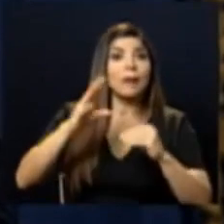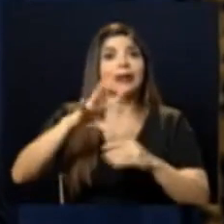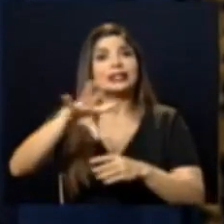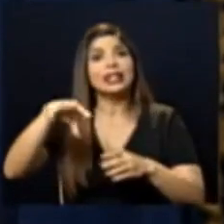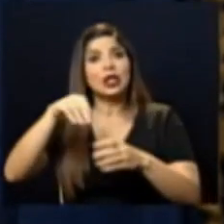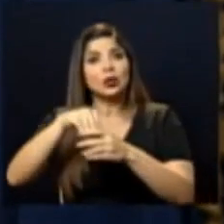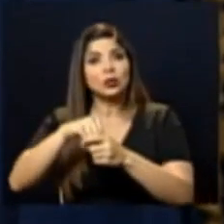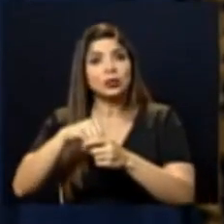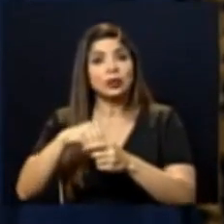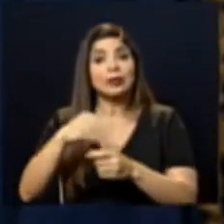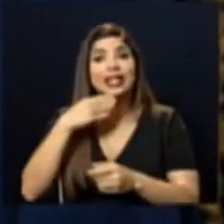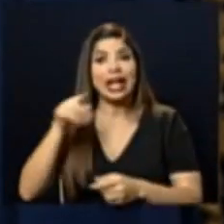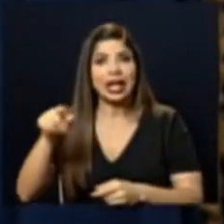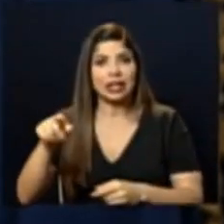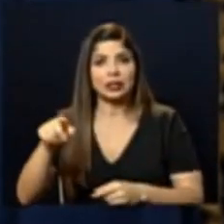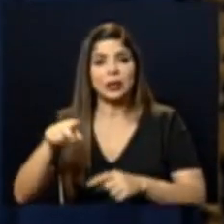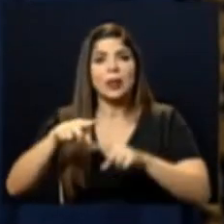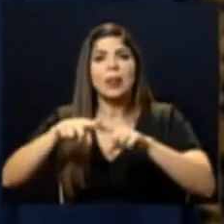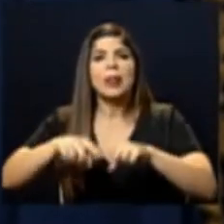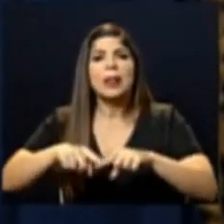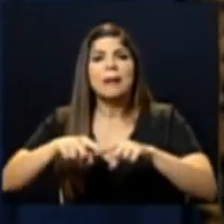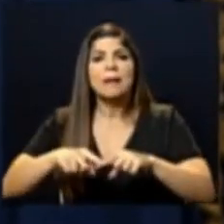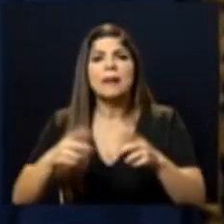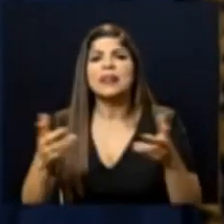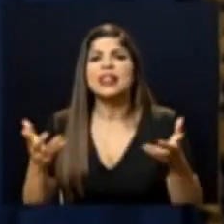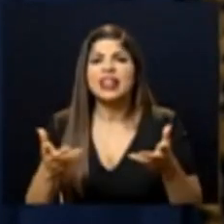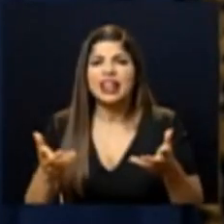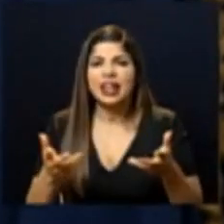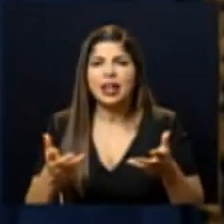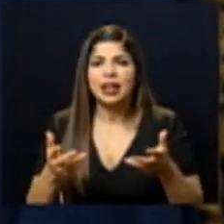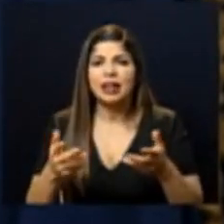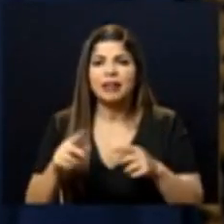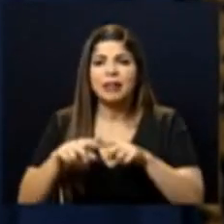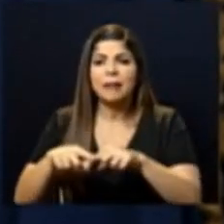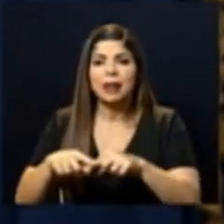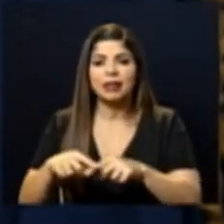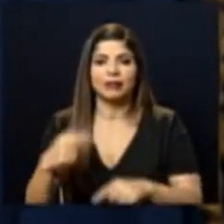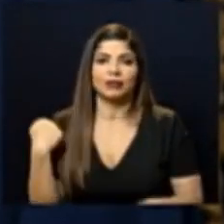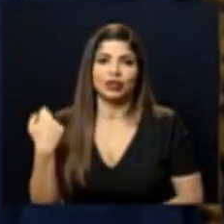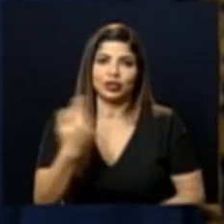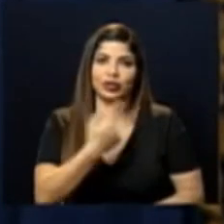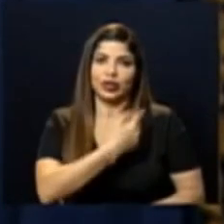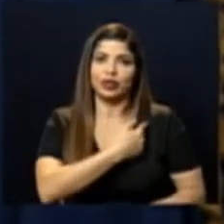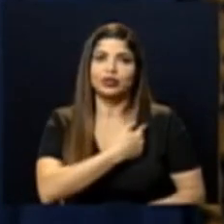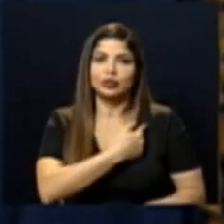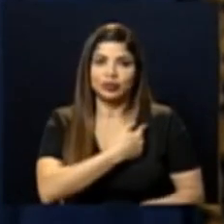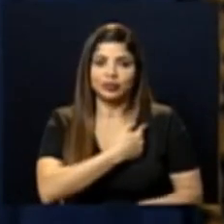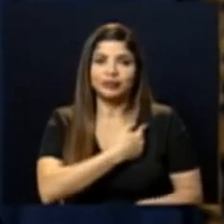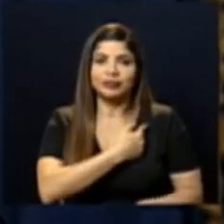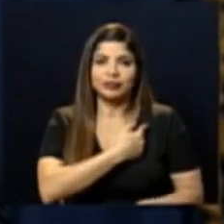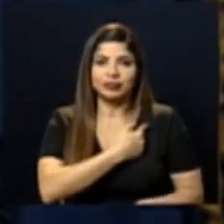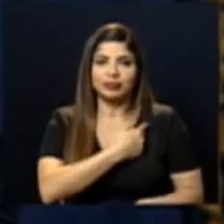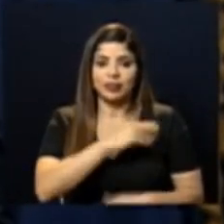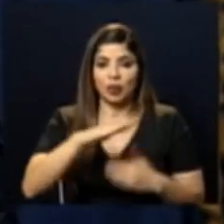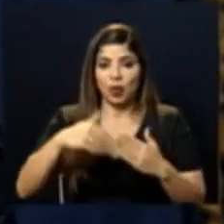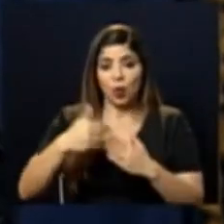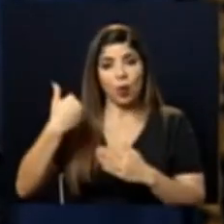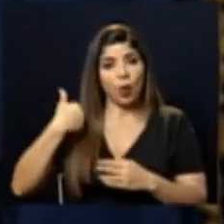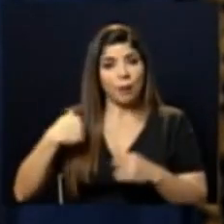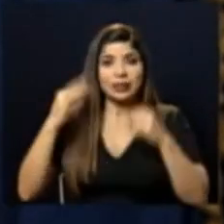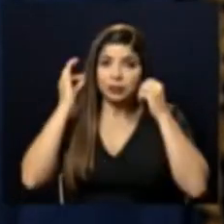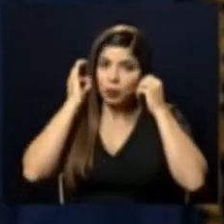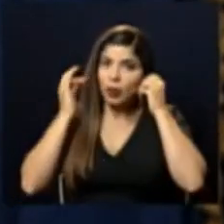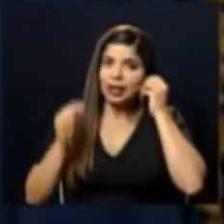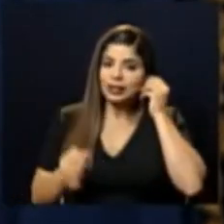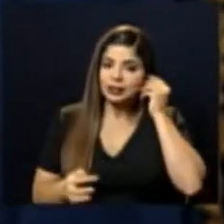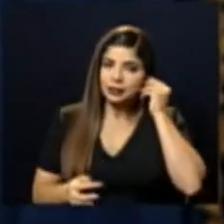inclusivo. Y eso depende exclusivamente de nosotros y de nosotras.